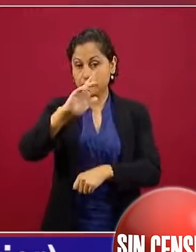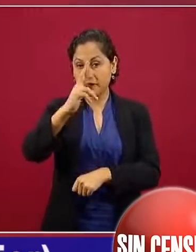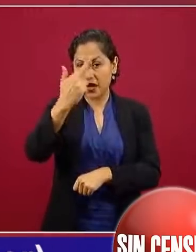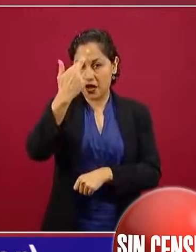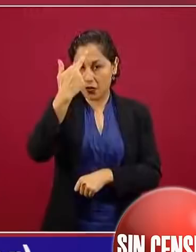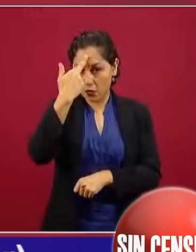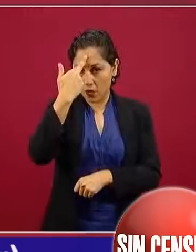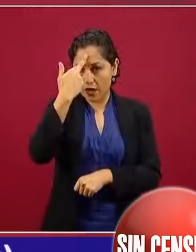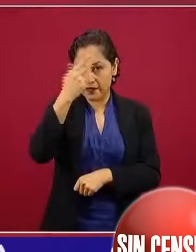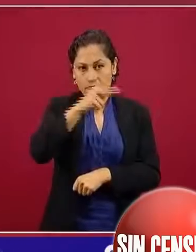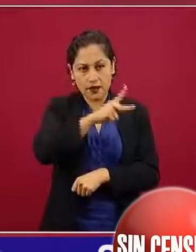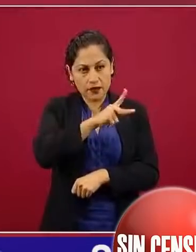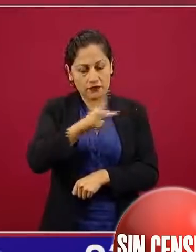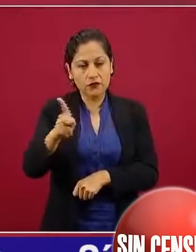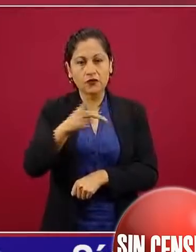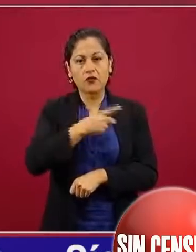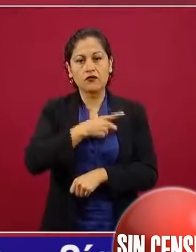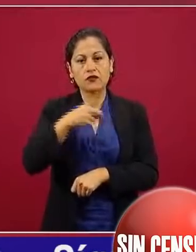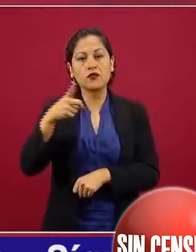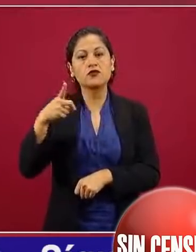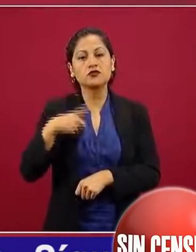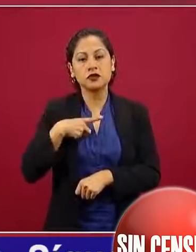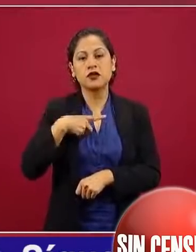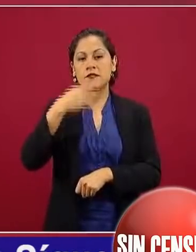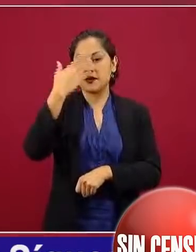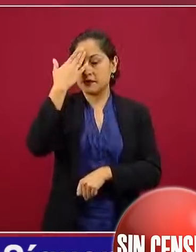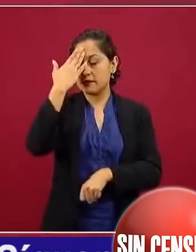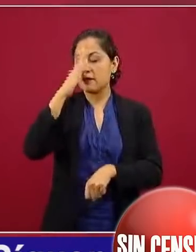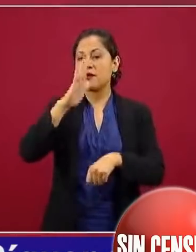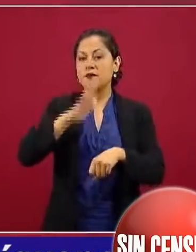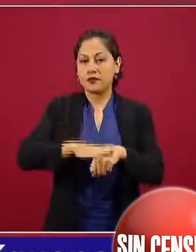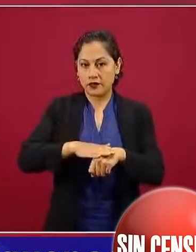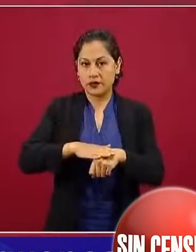dicho: sí y solo sí